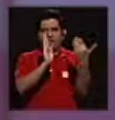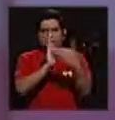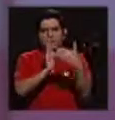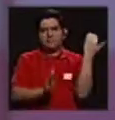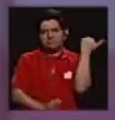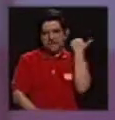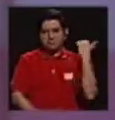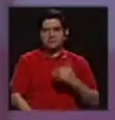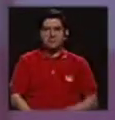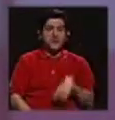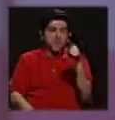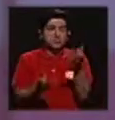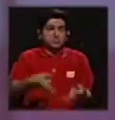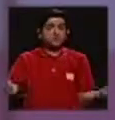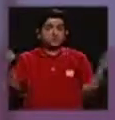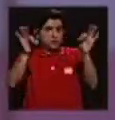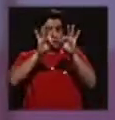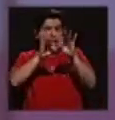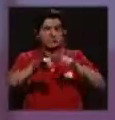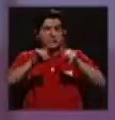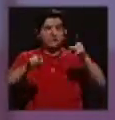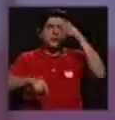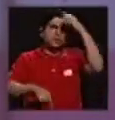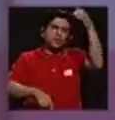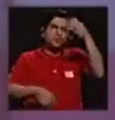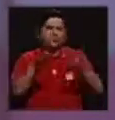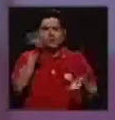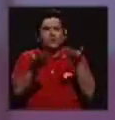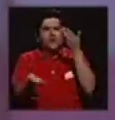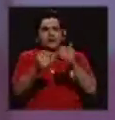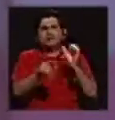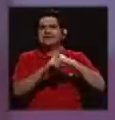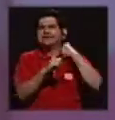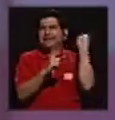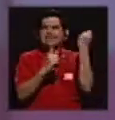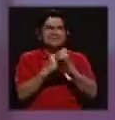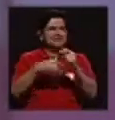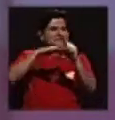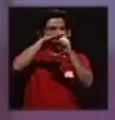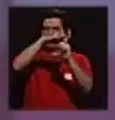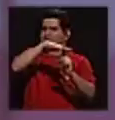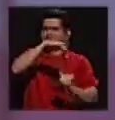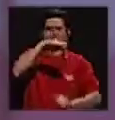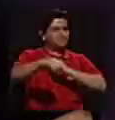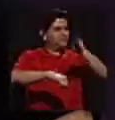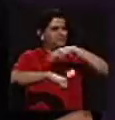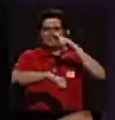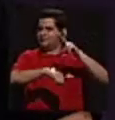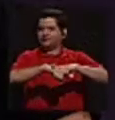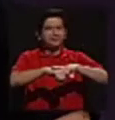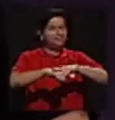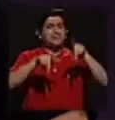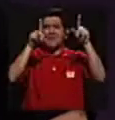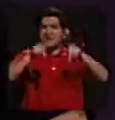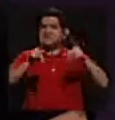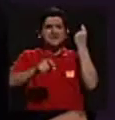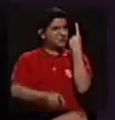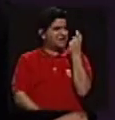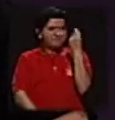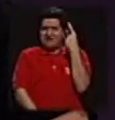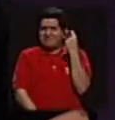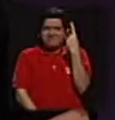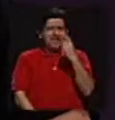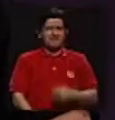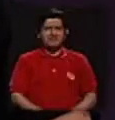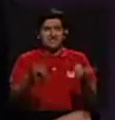yo que es un elemento importante, pero cuando hablamos de cultura yo creo que todavía es una situación muy invisibilizada a nivel nacional. Todavía la gente no lo entiende,